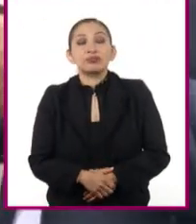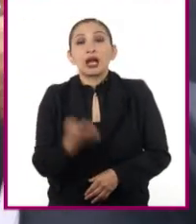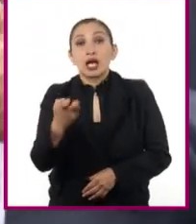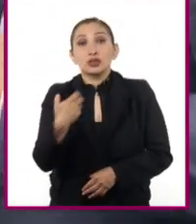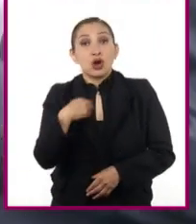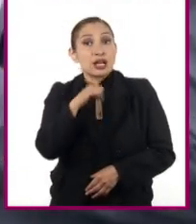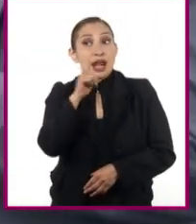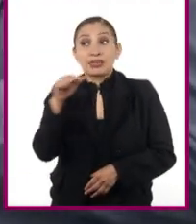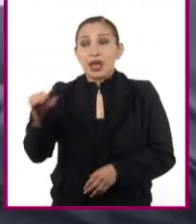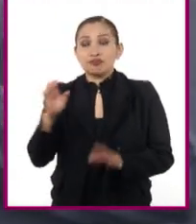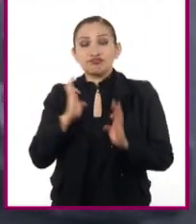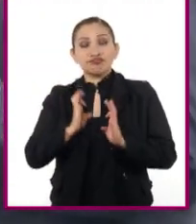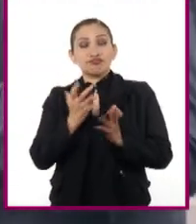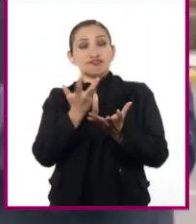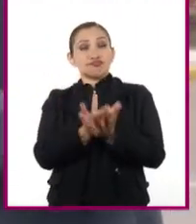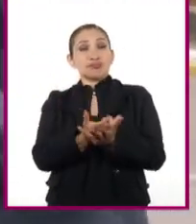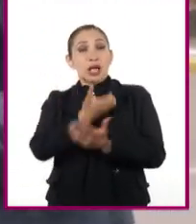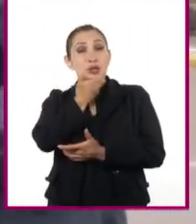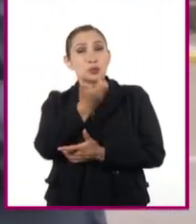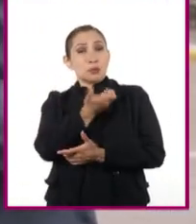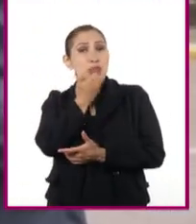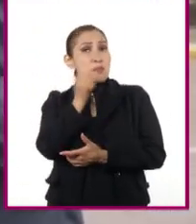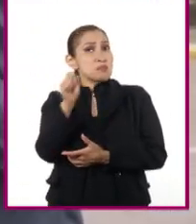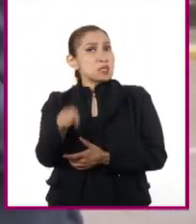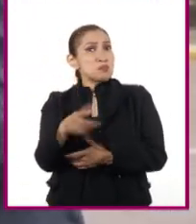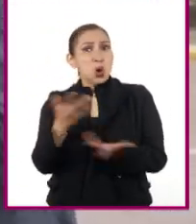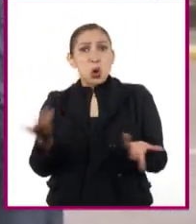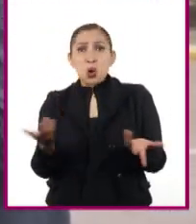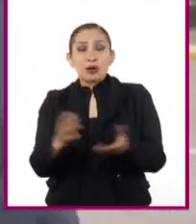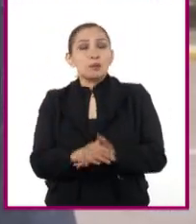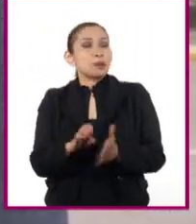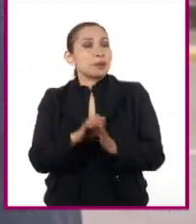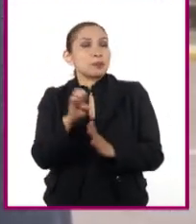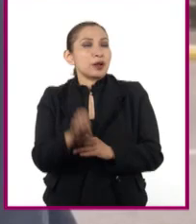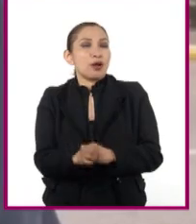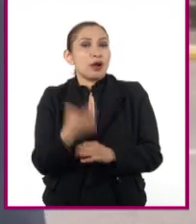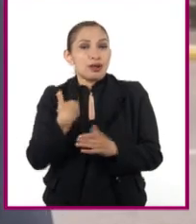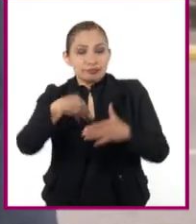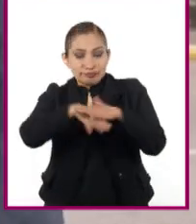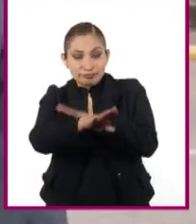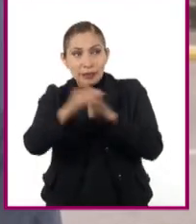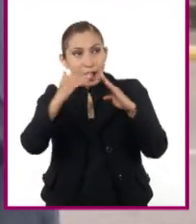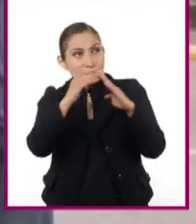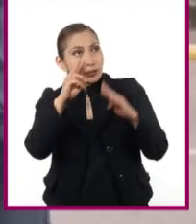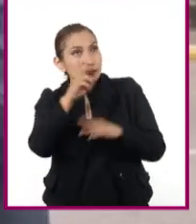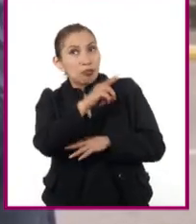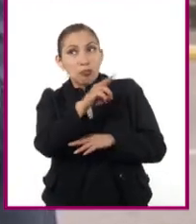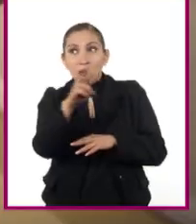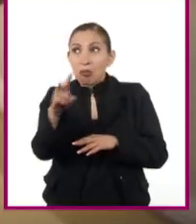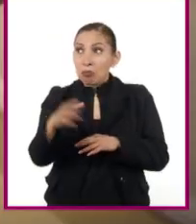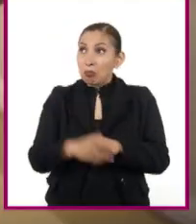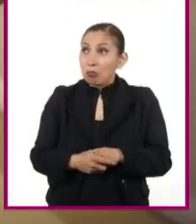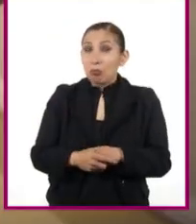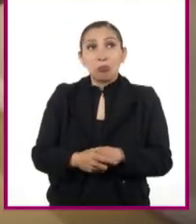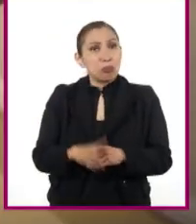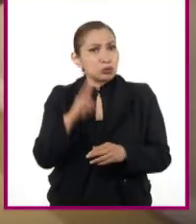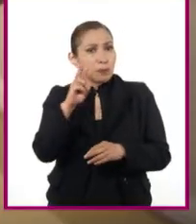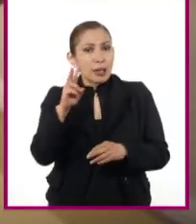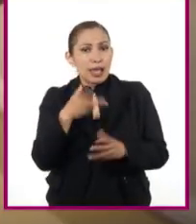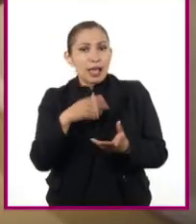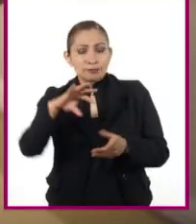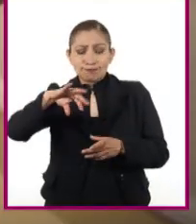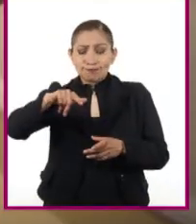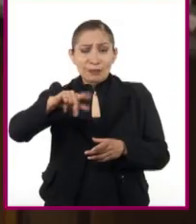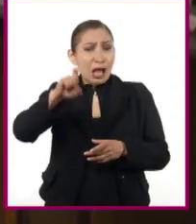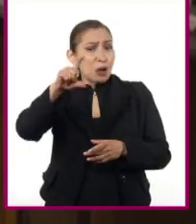esto sin sacrificar la comodidad a la que estamos acostumbrados, ¿no? Porque, por ejemplo, bueno, entramos a esta casa y vemos que tú le abres a la